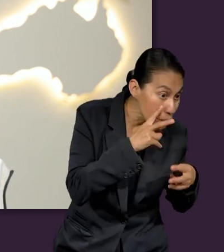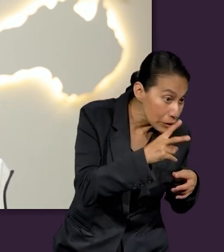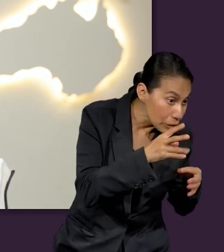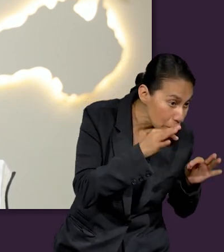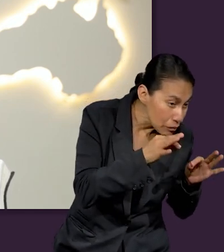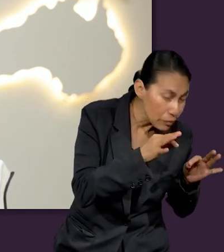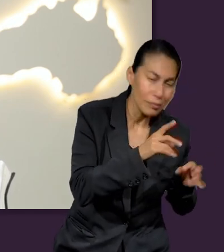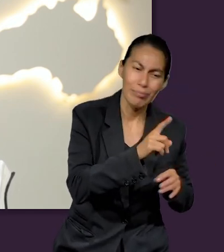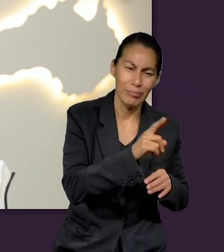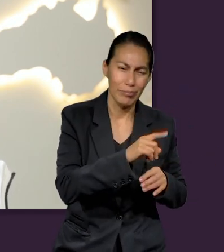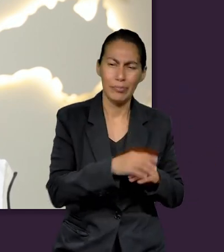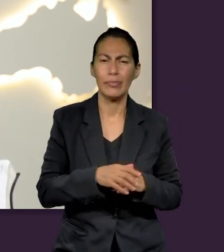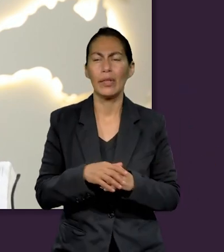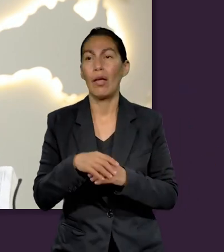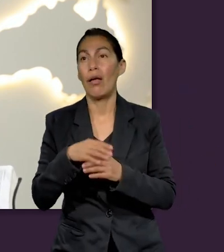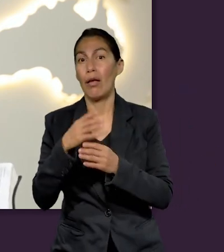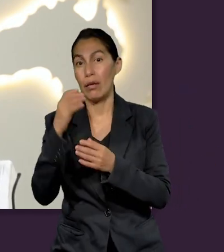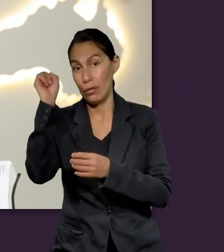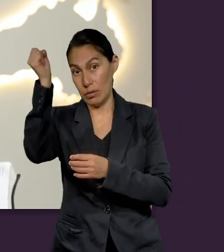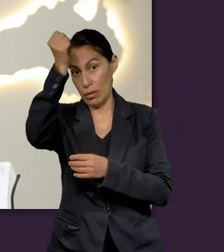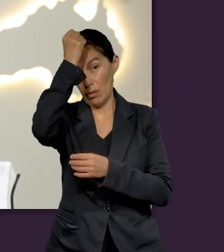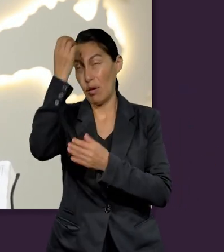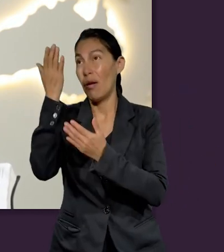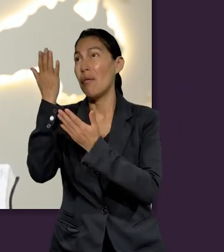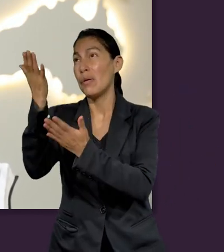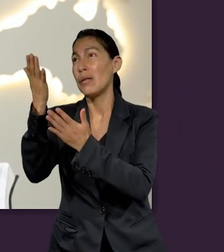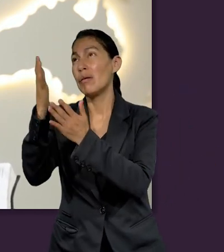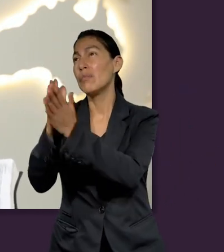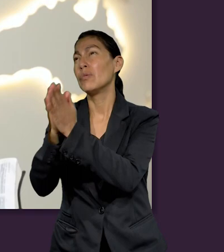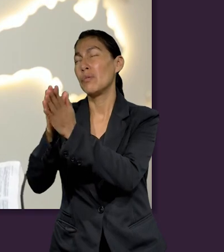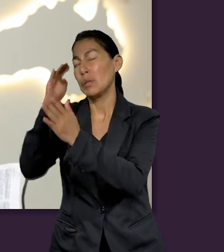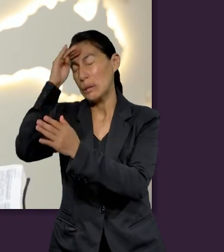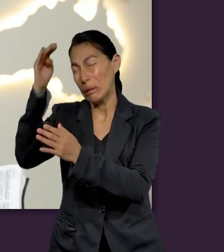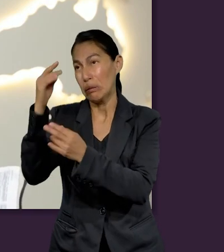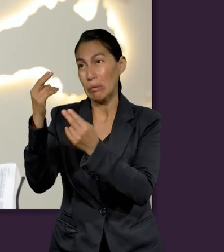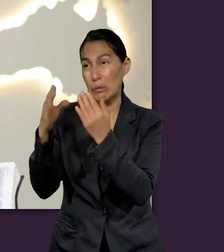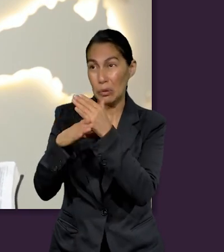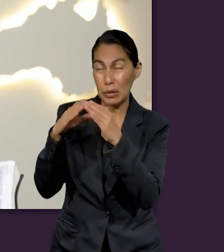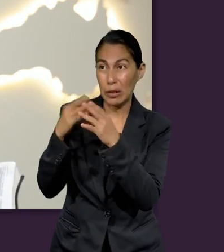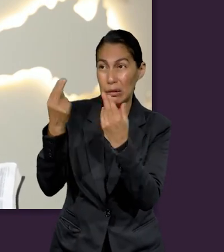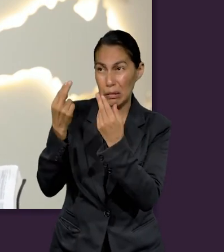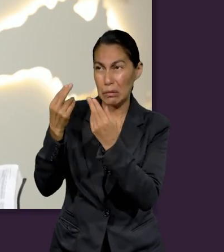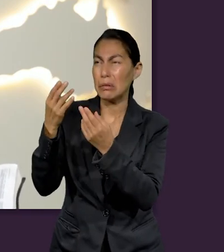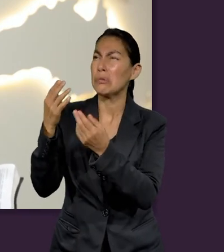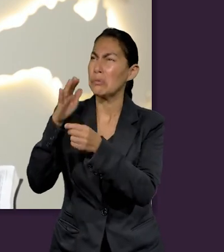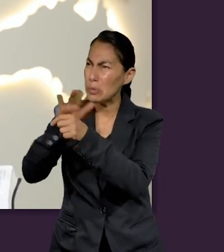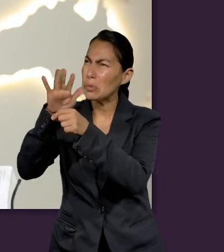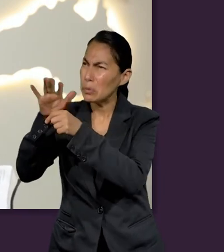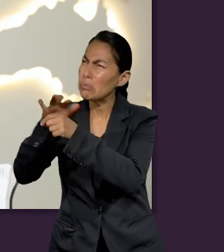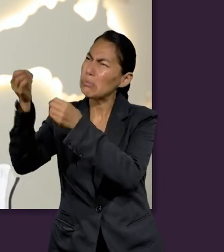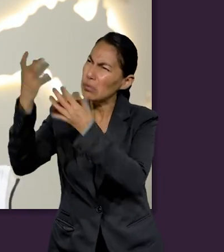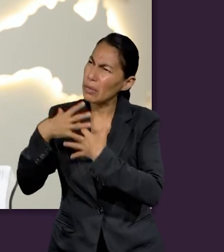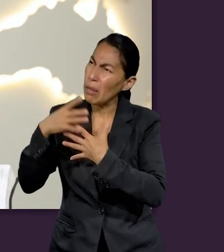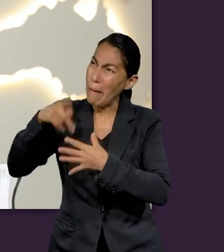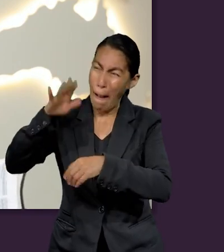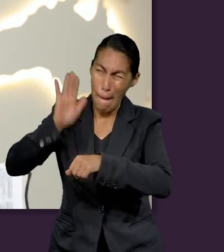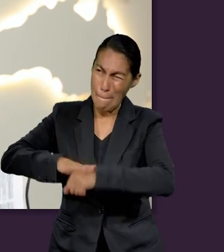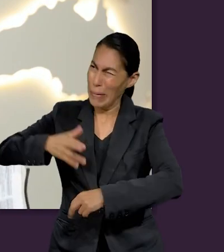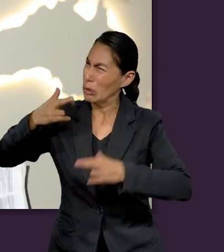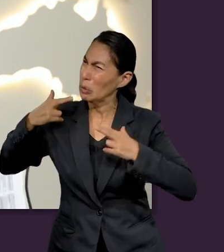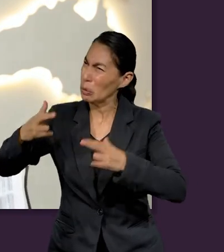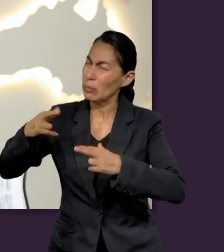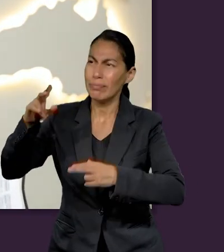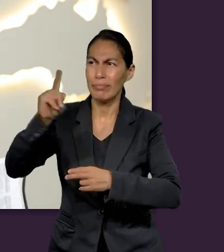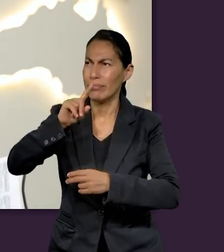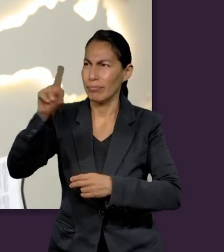cuatro en la petición de del sabio Salomón no me des pues más de lo que necesito esencialmente